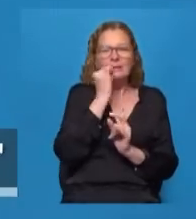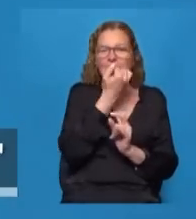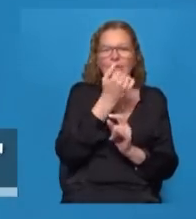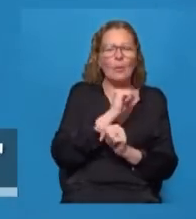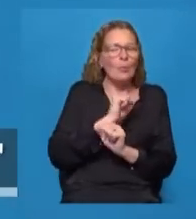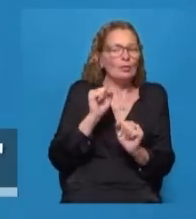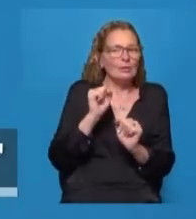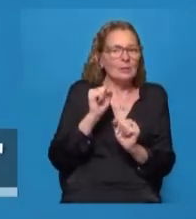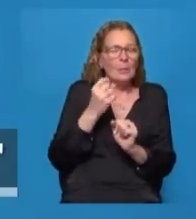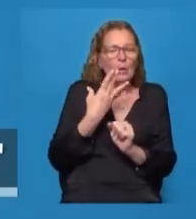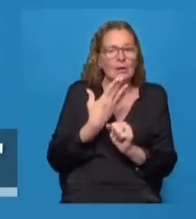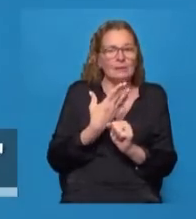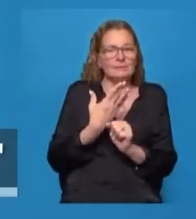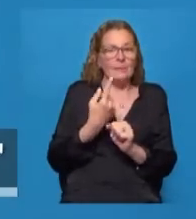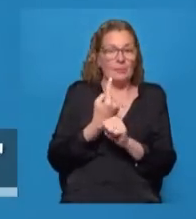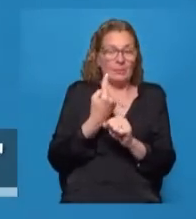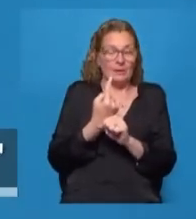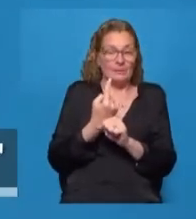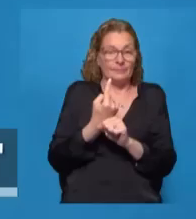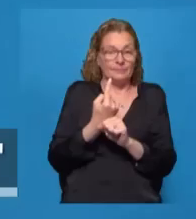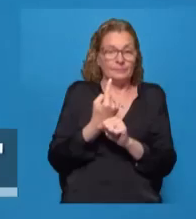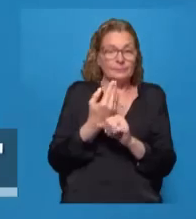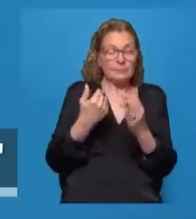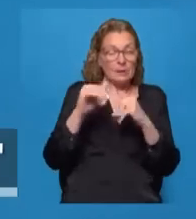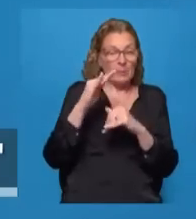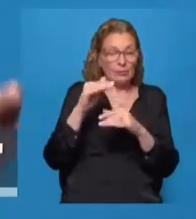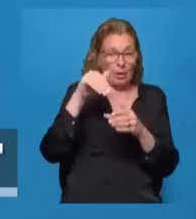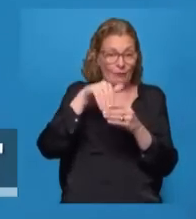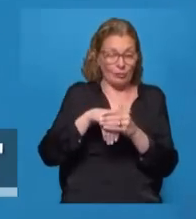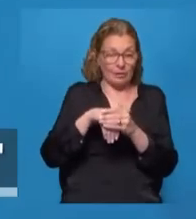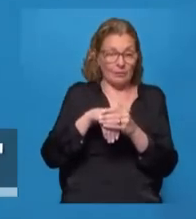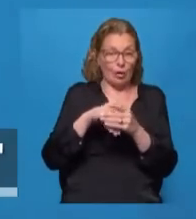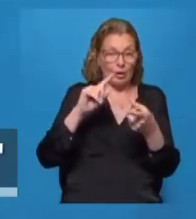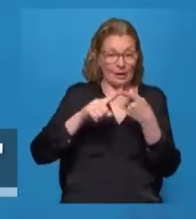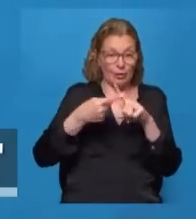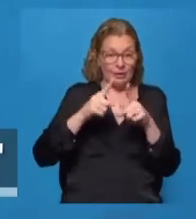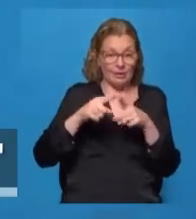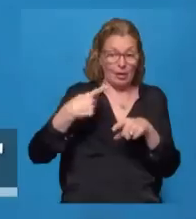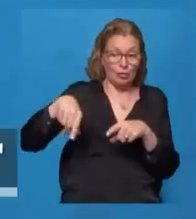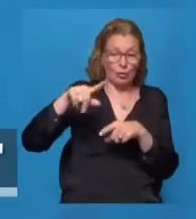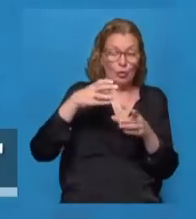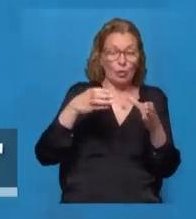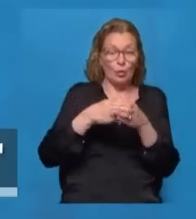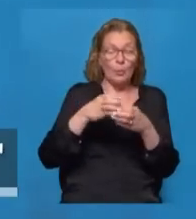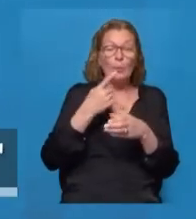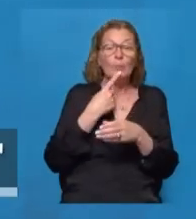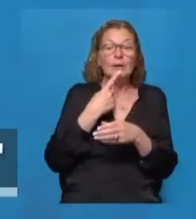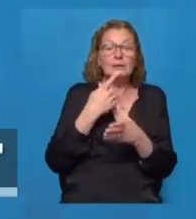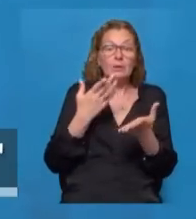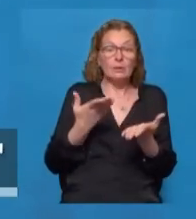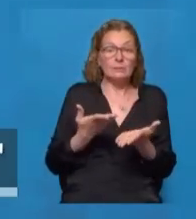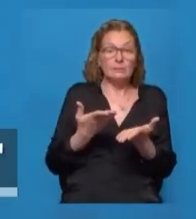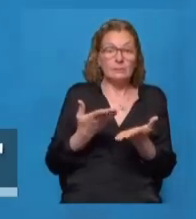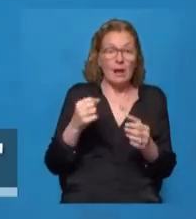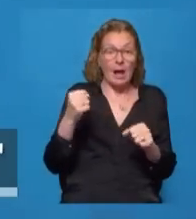digamos Porque primero tendría que tener una mayoría especial eso obliga a que lo discutan todos los grupos grupos políticos